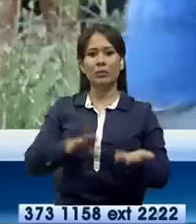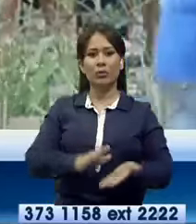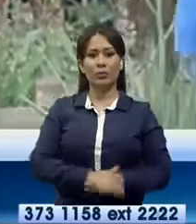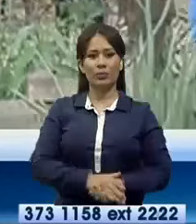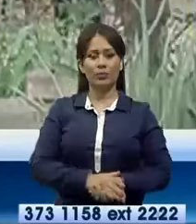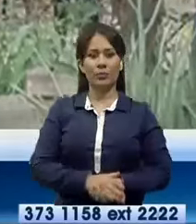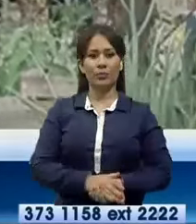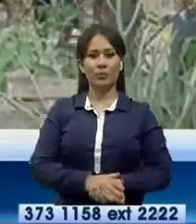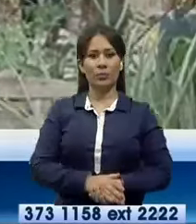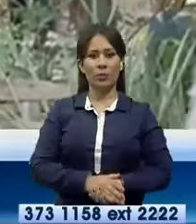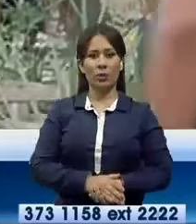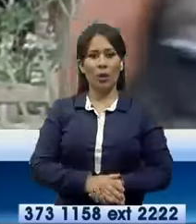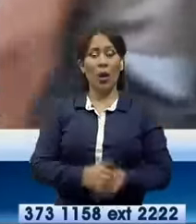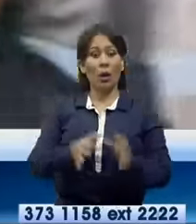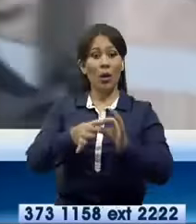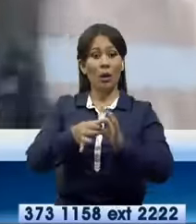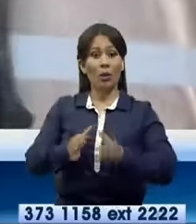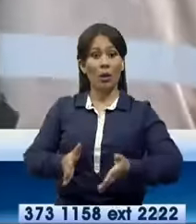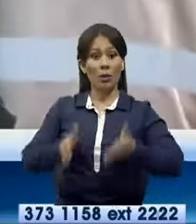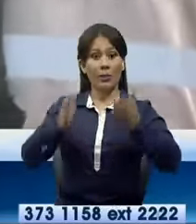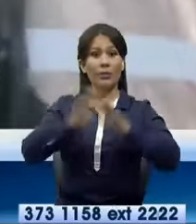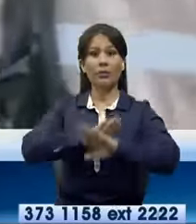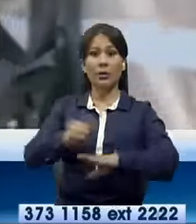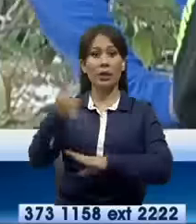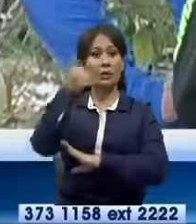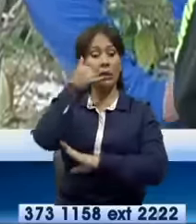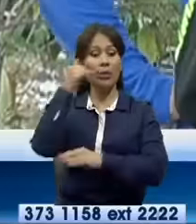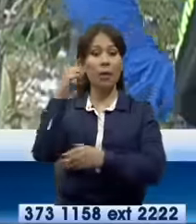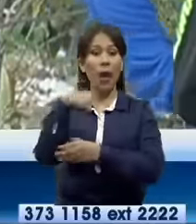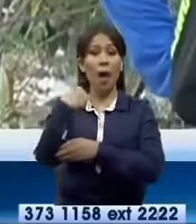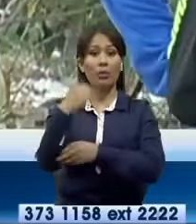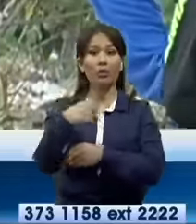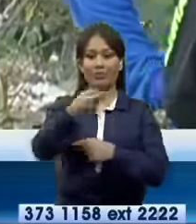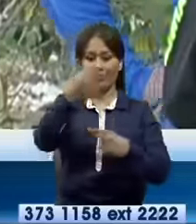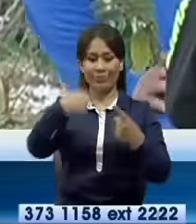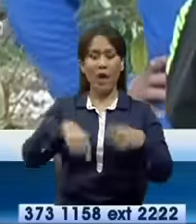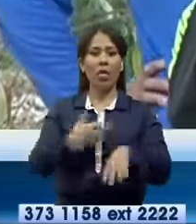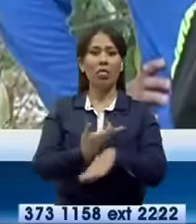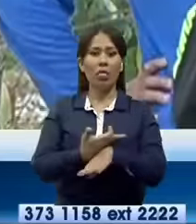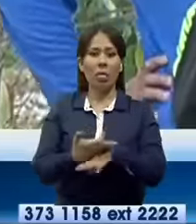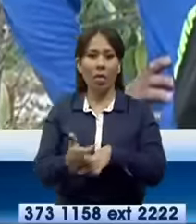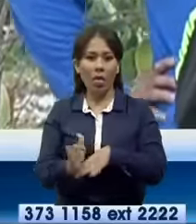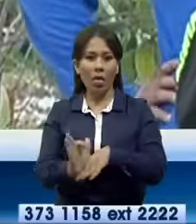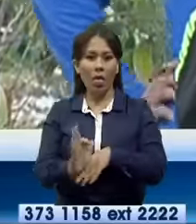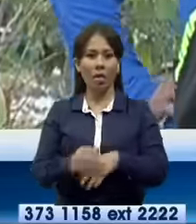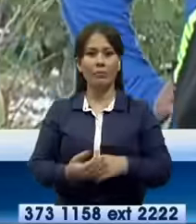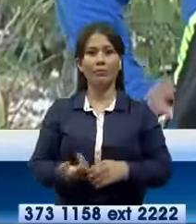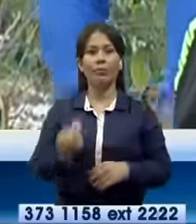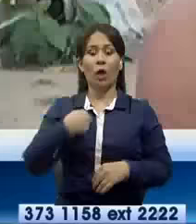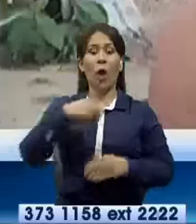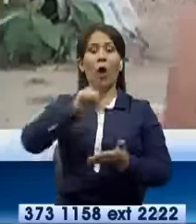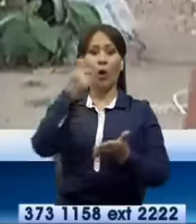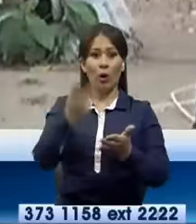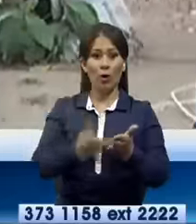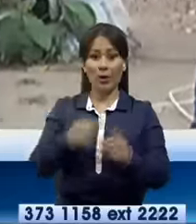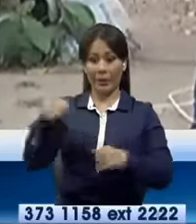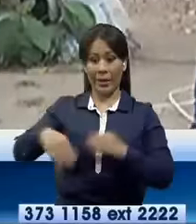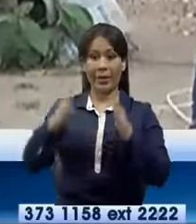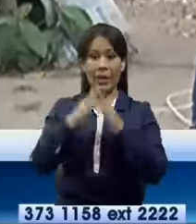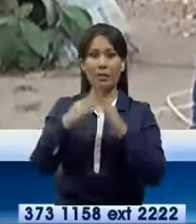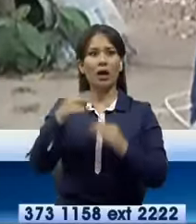Esperaba que el señor, el compañero, ya había llamado a la ambulancia, pero no llegaba nadie. Entonces yo tuve que llamar porque yo vivo aquí, esta es mi